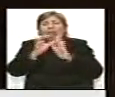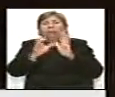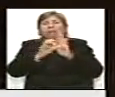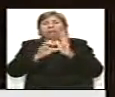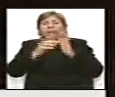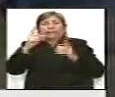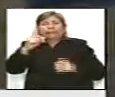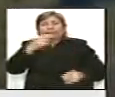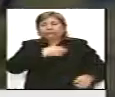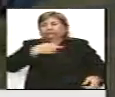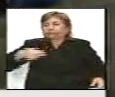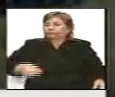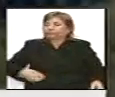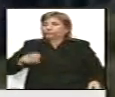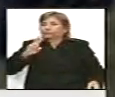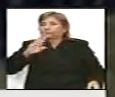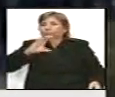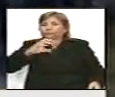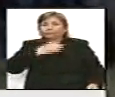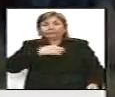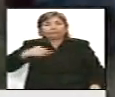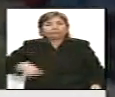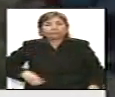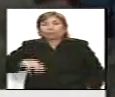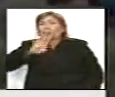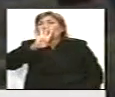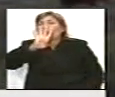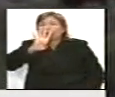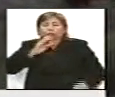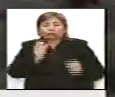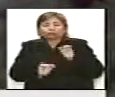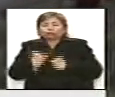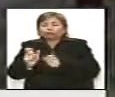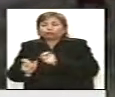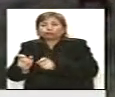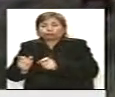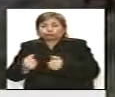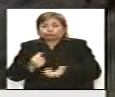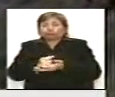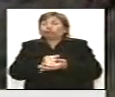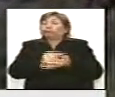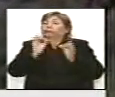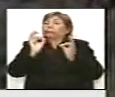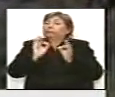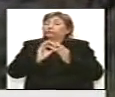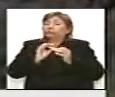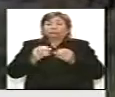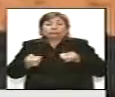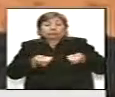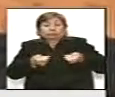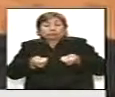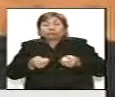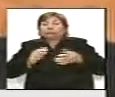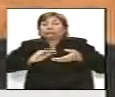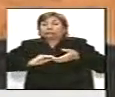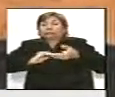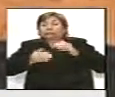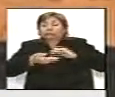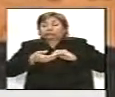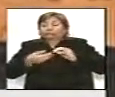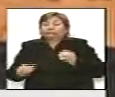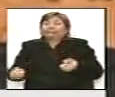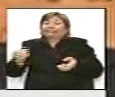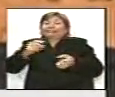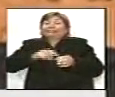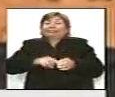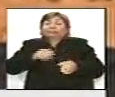un presidente, vicepresidente y 4 directivos como mínimo, y precisa que la directiva comunal debe incluir